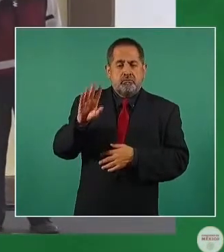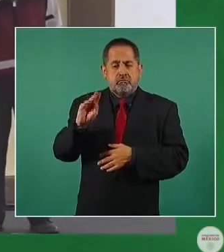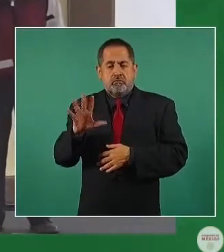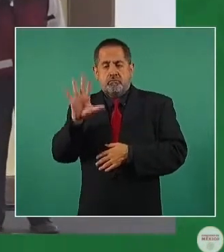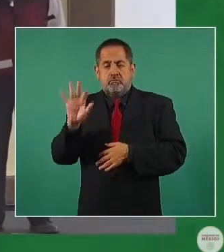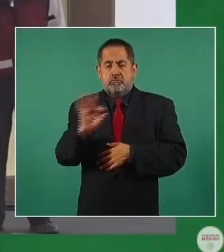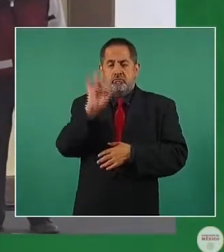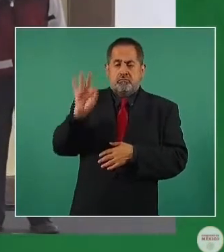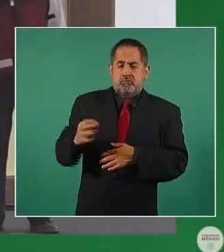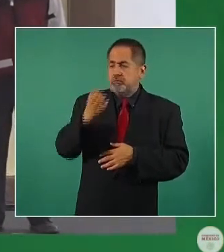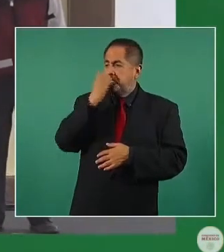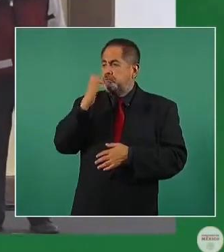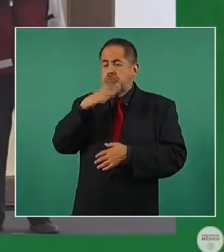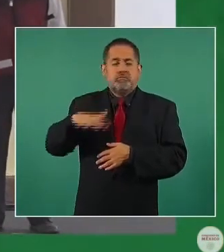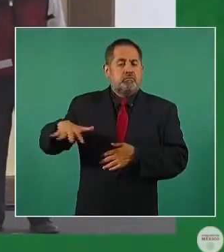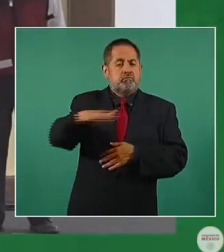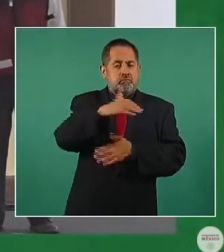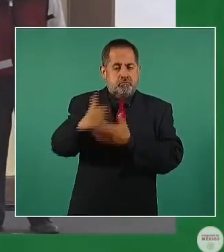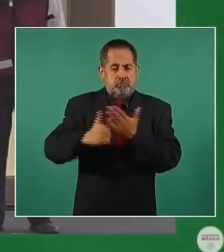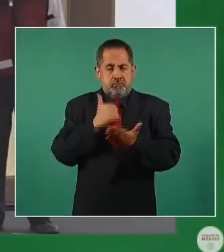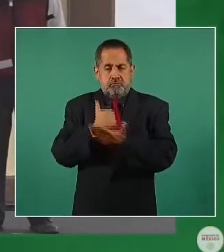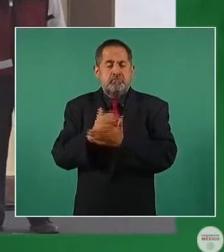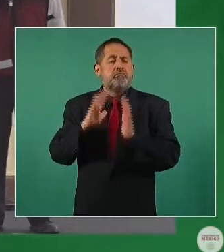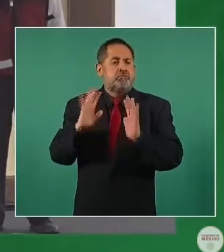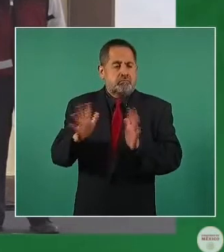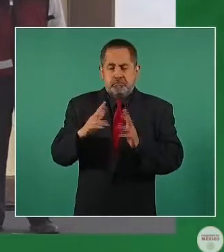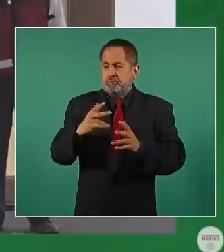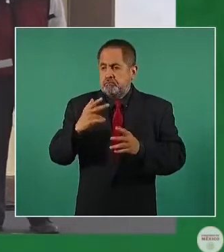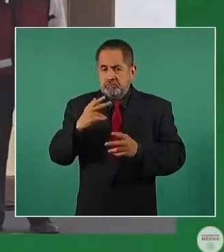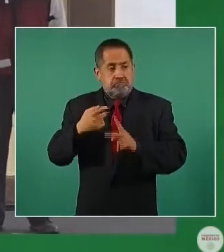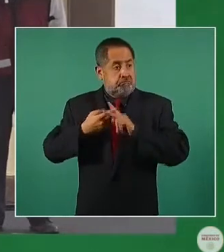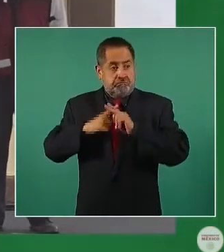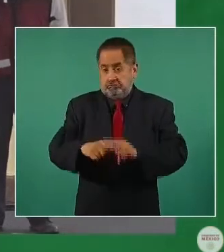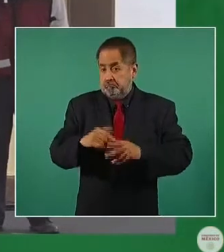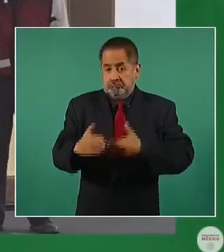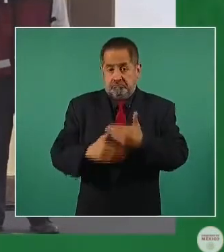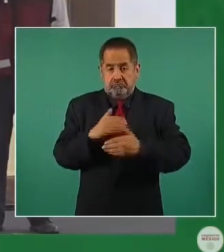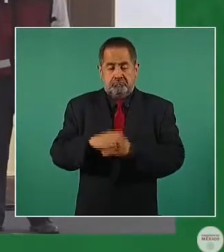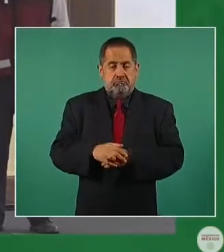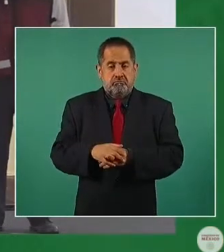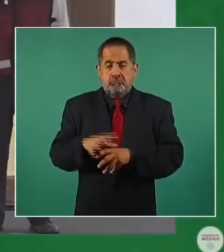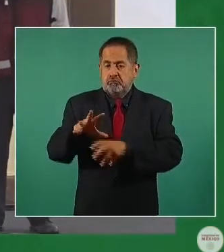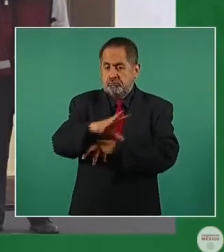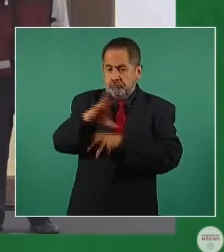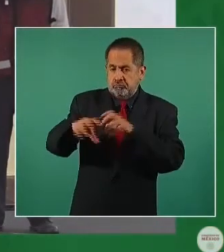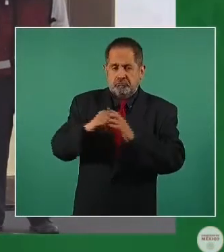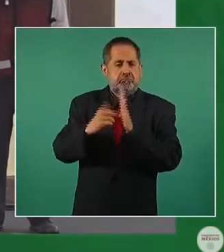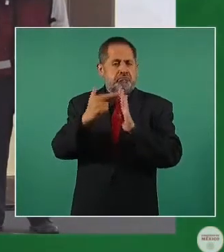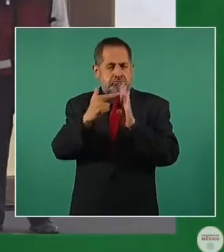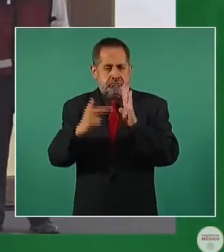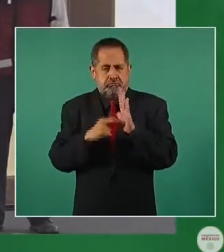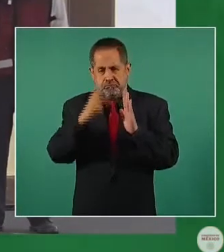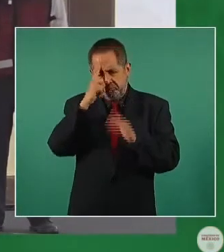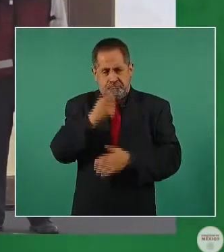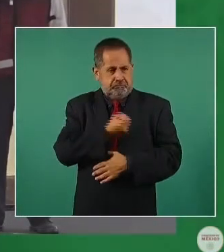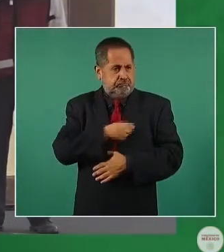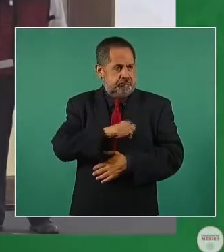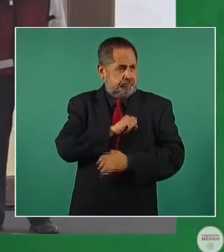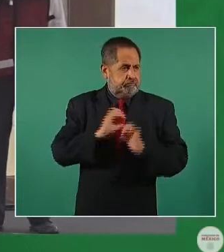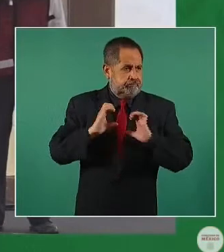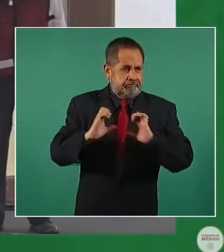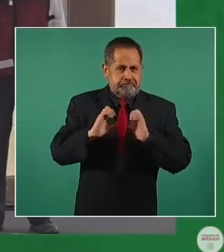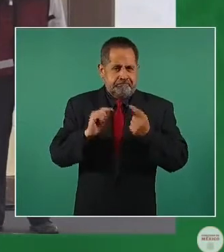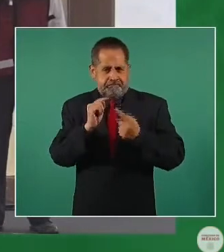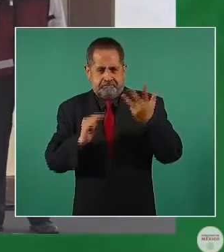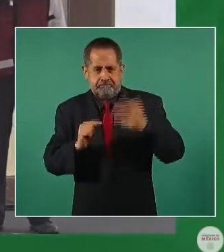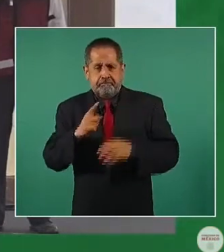de las escuelas de la ciudad ya están funcionando en este momento. Todas están aplicando todos los protocolos de salud para que las